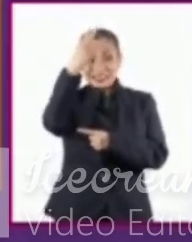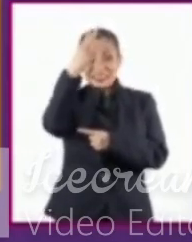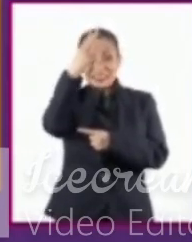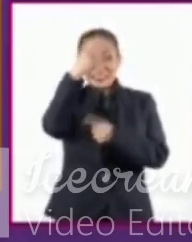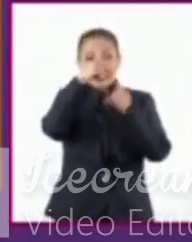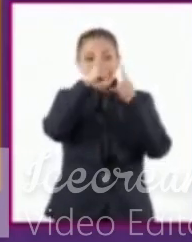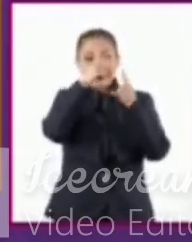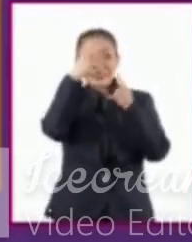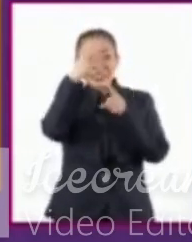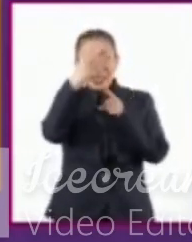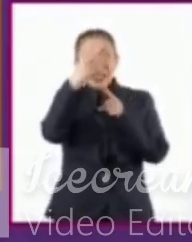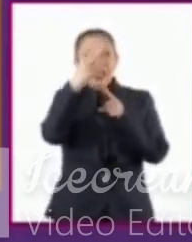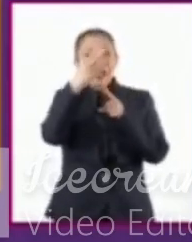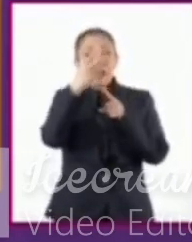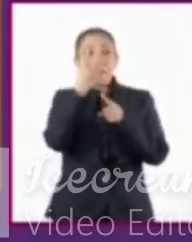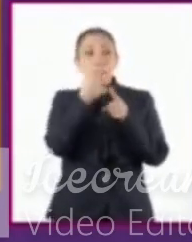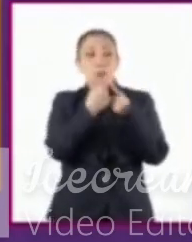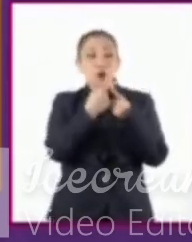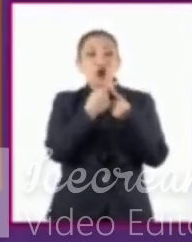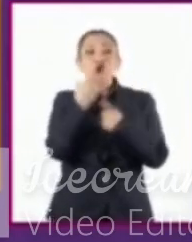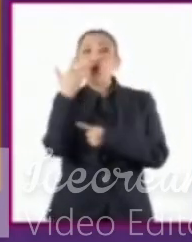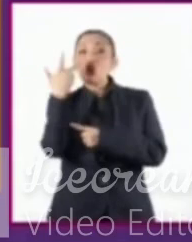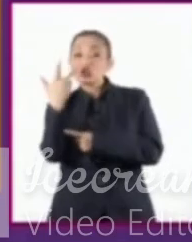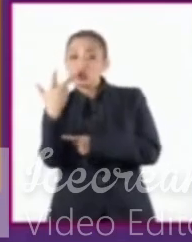casilla por las 8 casillas.